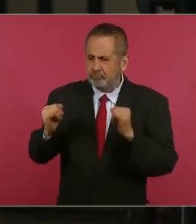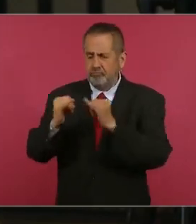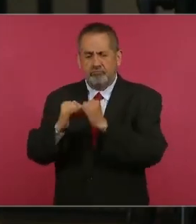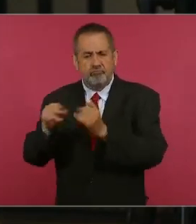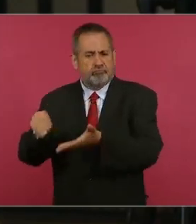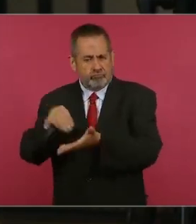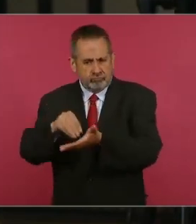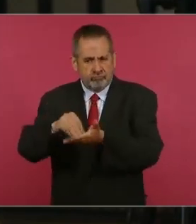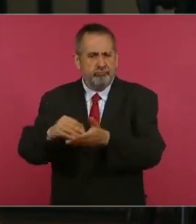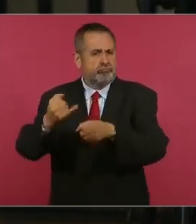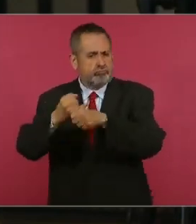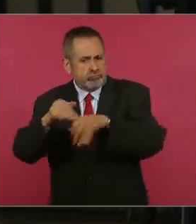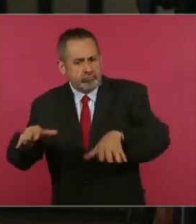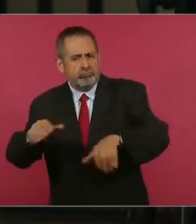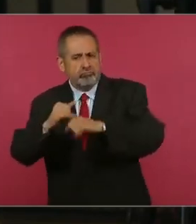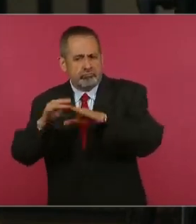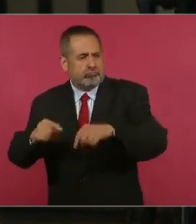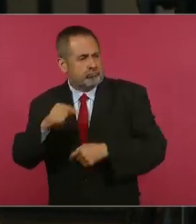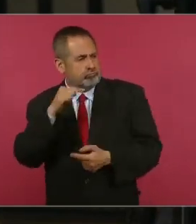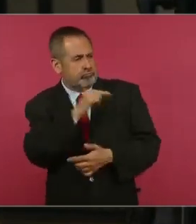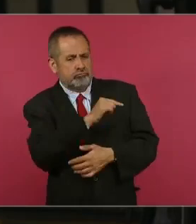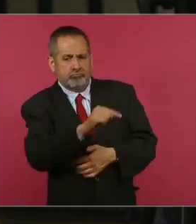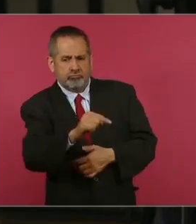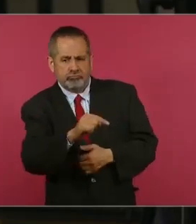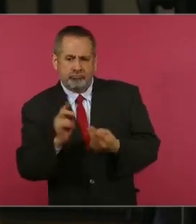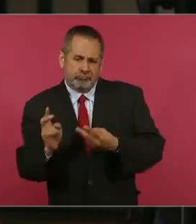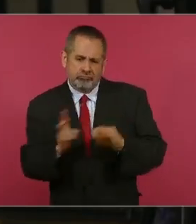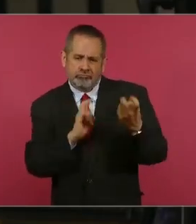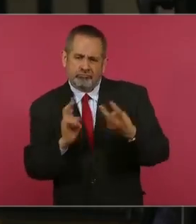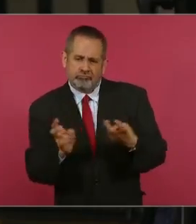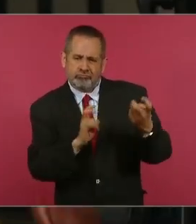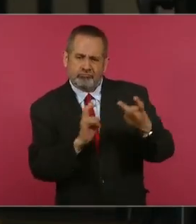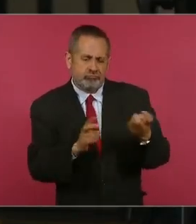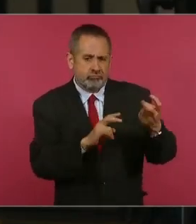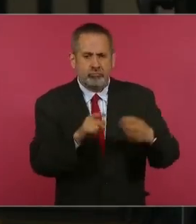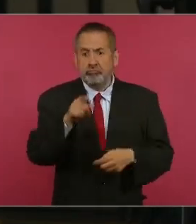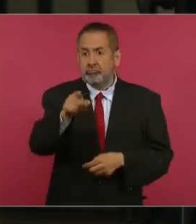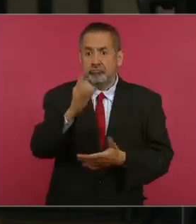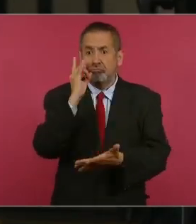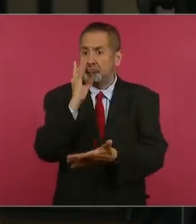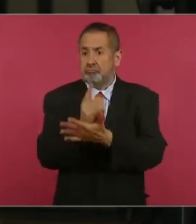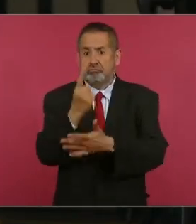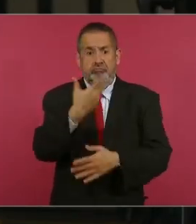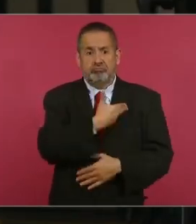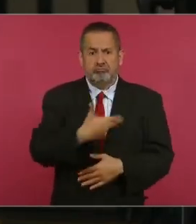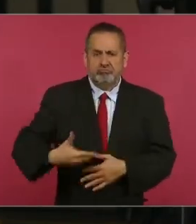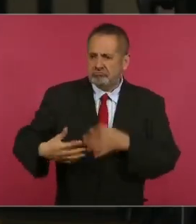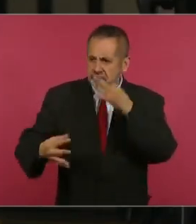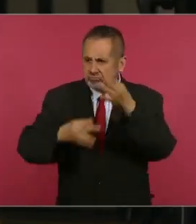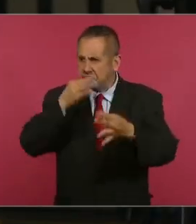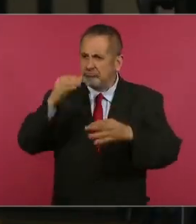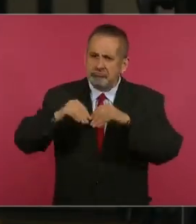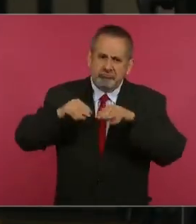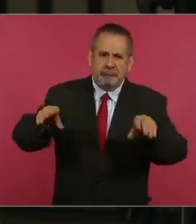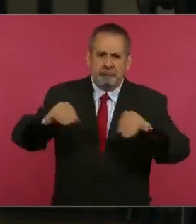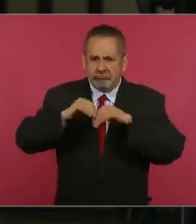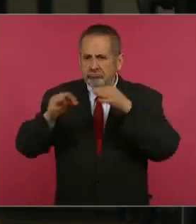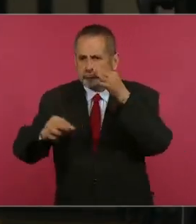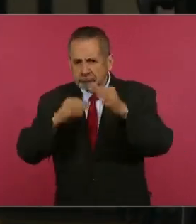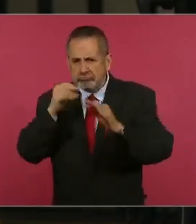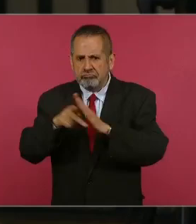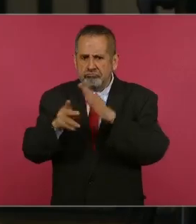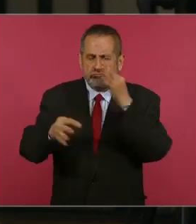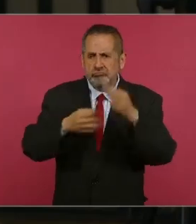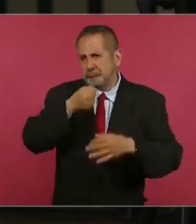informando sobre todos aquellos saqueos que le hicieron a la nación. Usted ha sido el único presidente de México que a los periodistas y